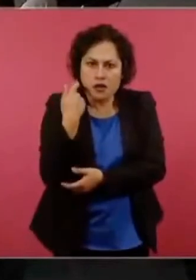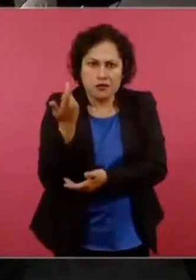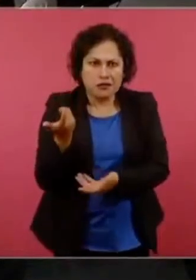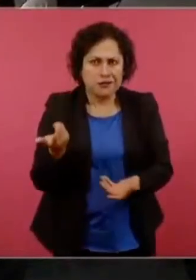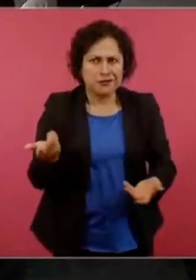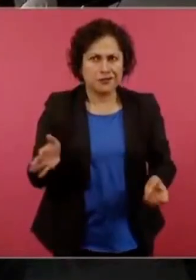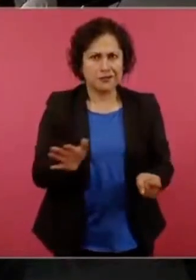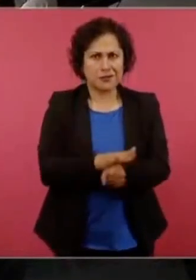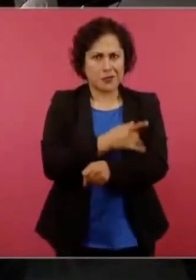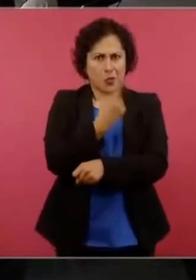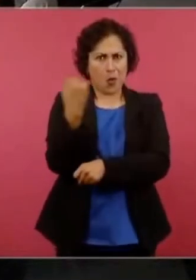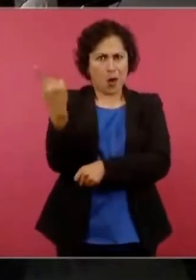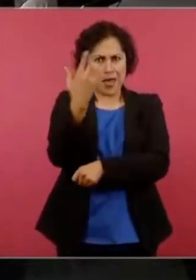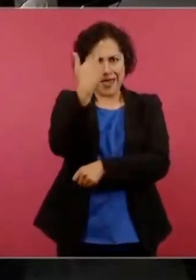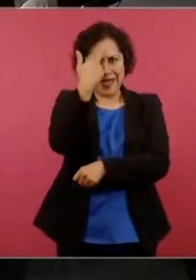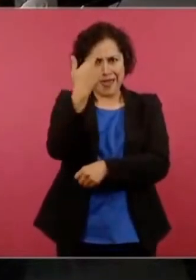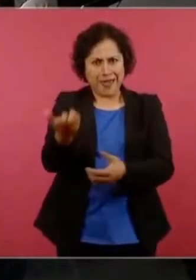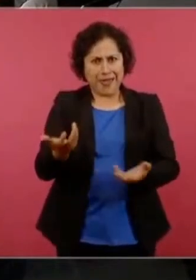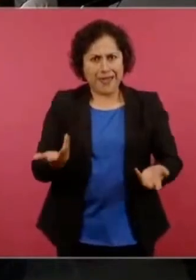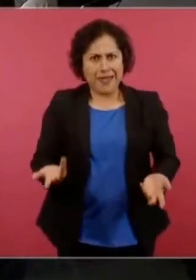a todas luces